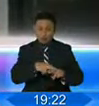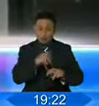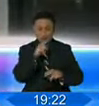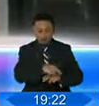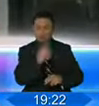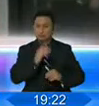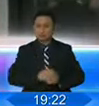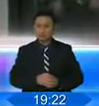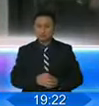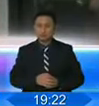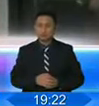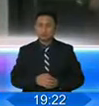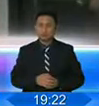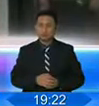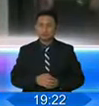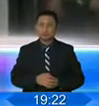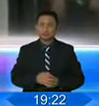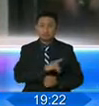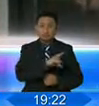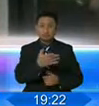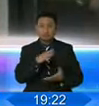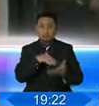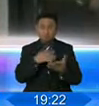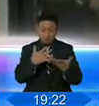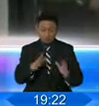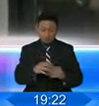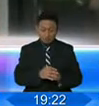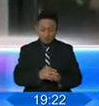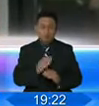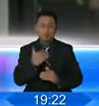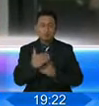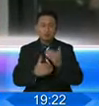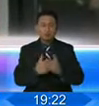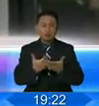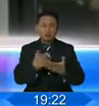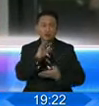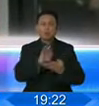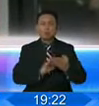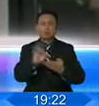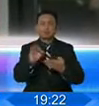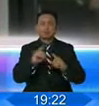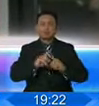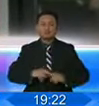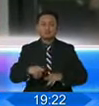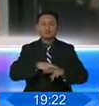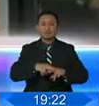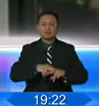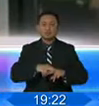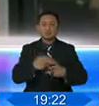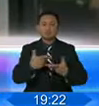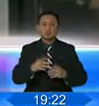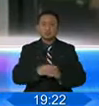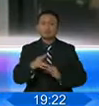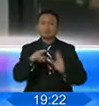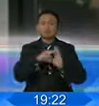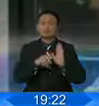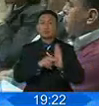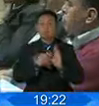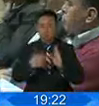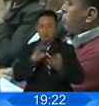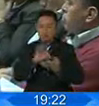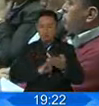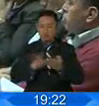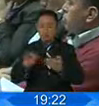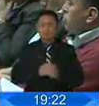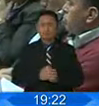vehículo. Hechos estos estudios, se procederá a la habilitación de los diferentes taxis dentro de la norma que fue aprobada.